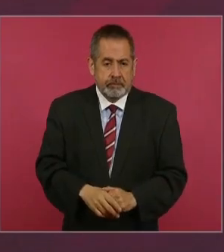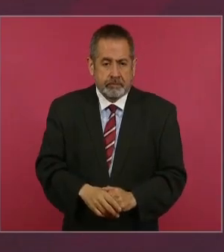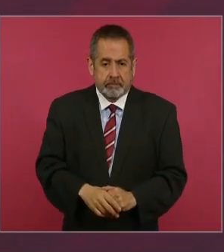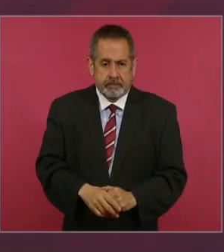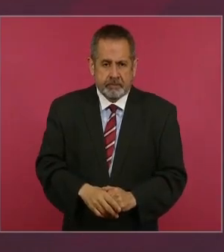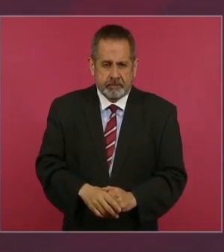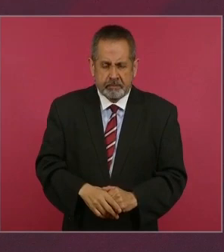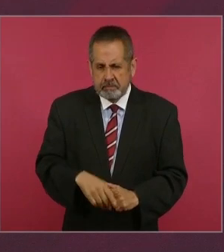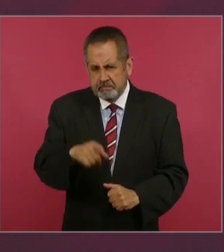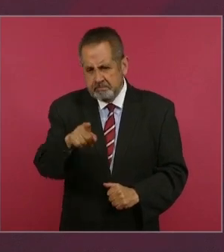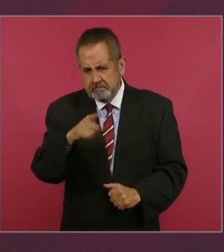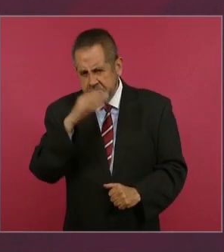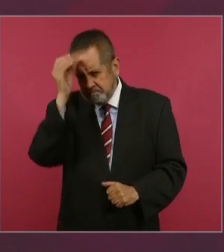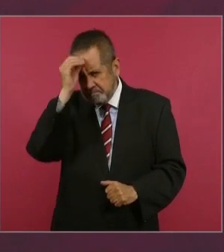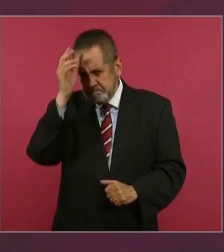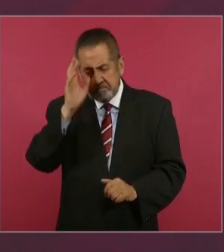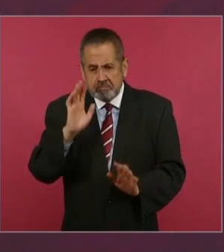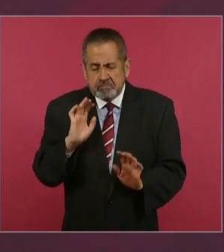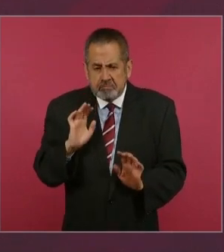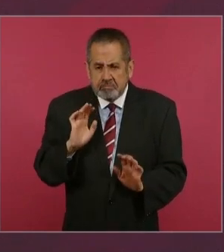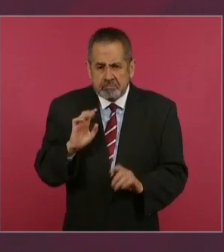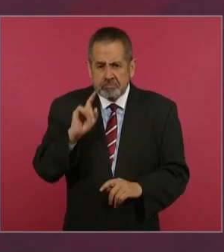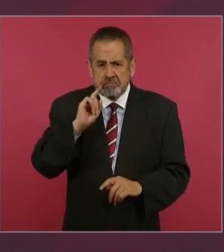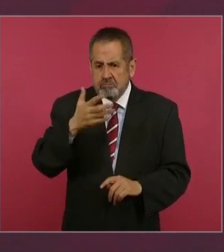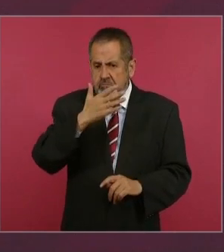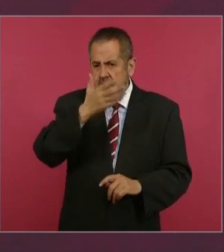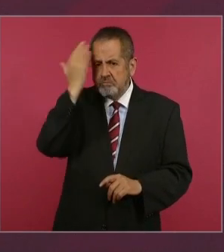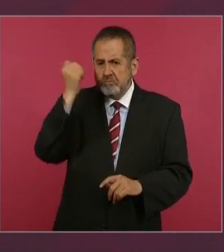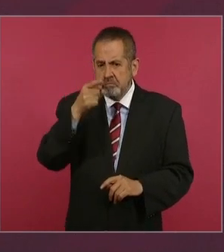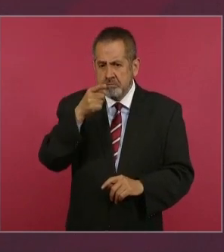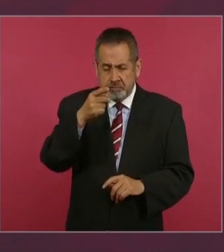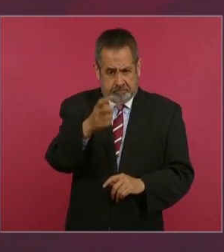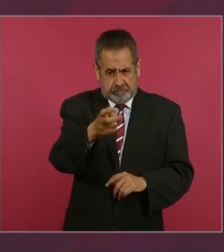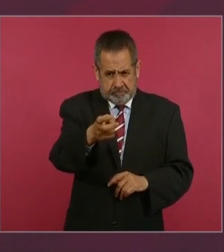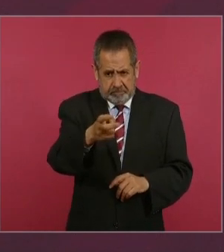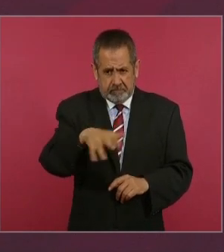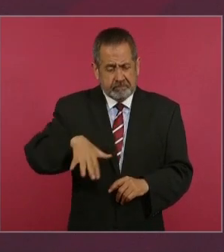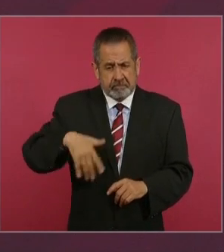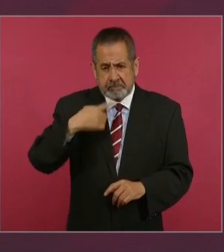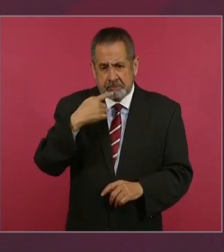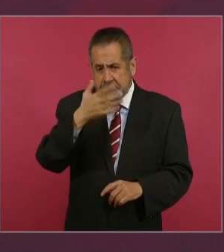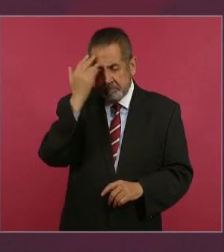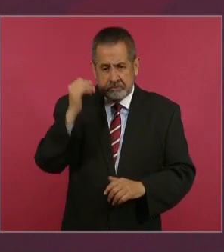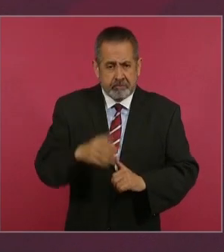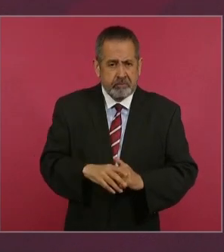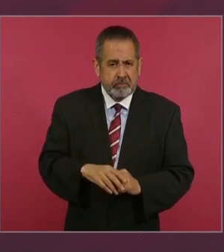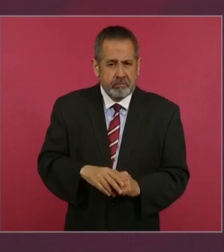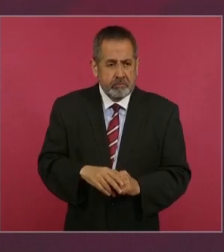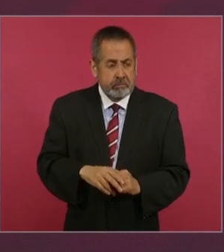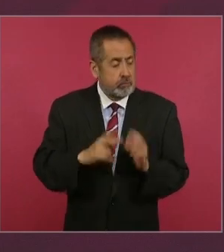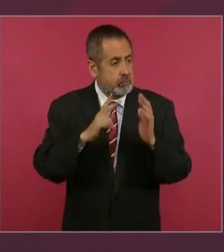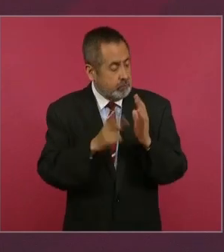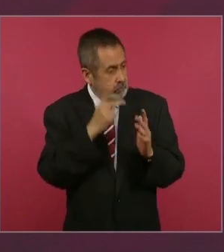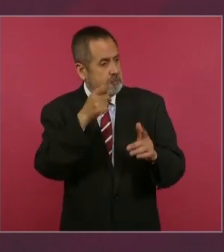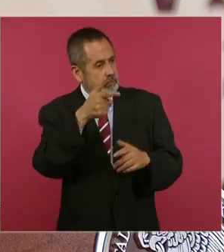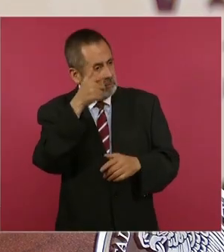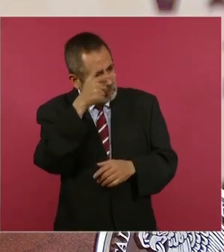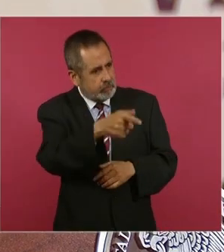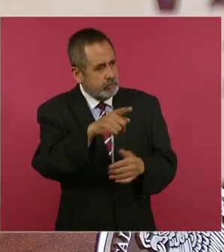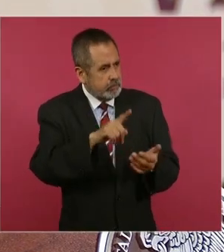este opinión no sabía yo sobre su reaparición